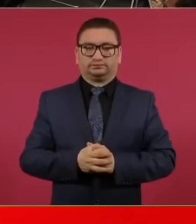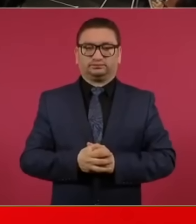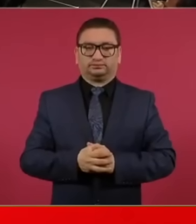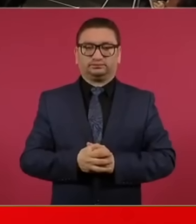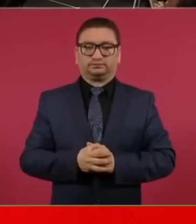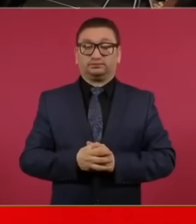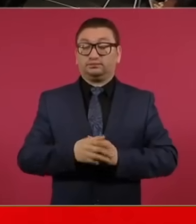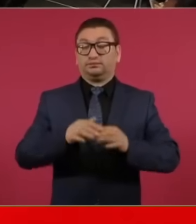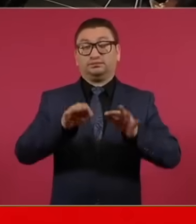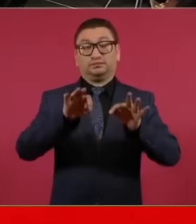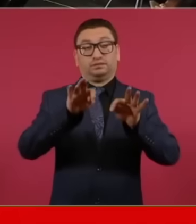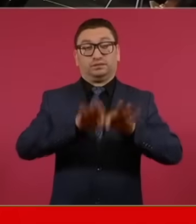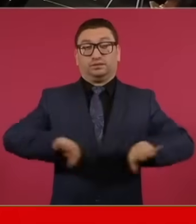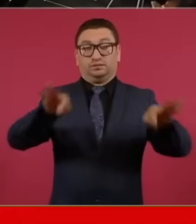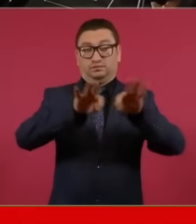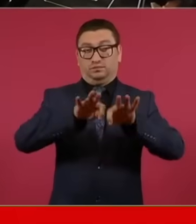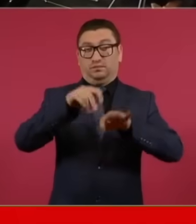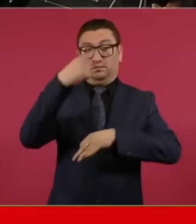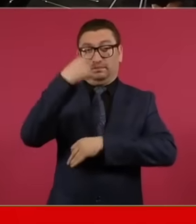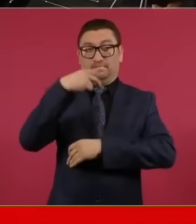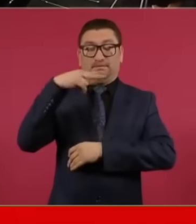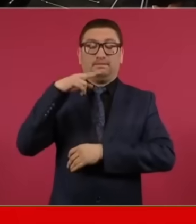es muy importante para México.